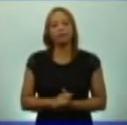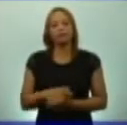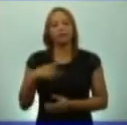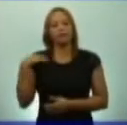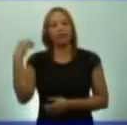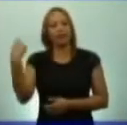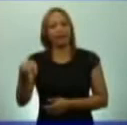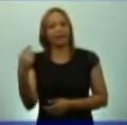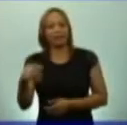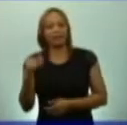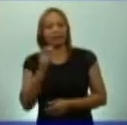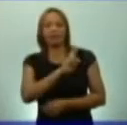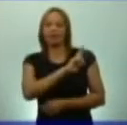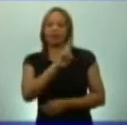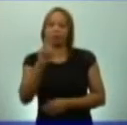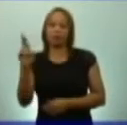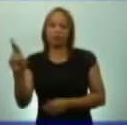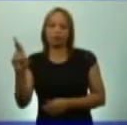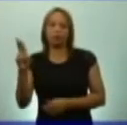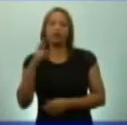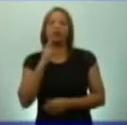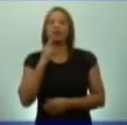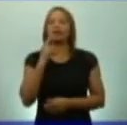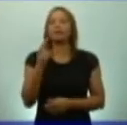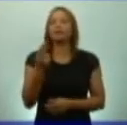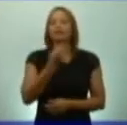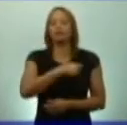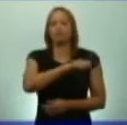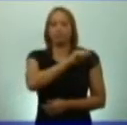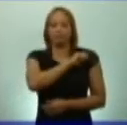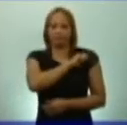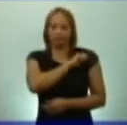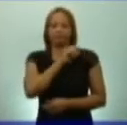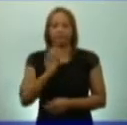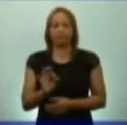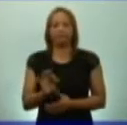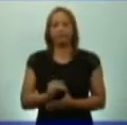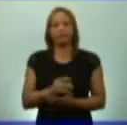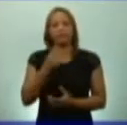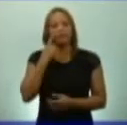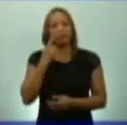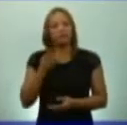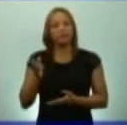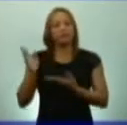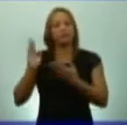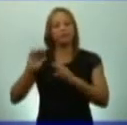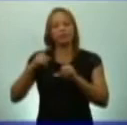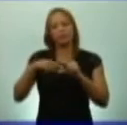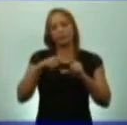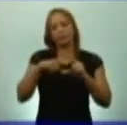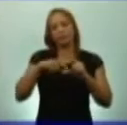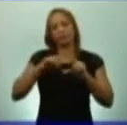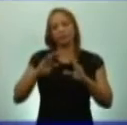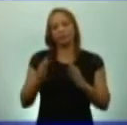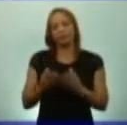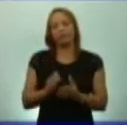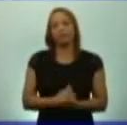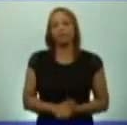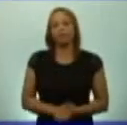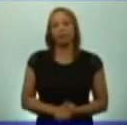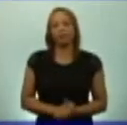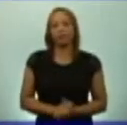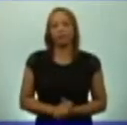a la revolución y la respuesta del pueblo. Vamos a observar los contenidos que trabajaremos.